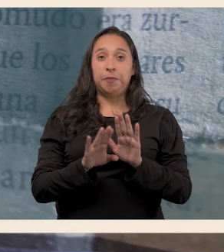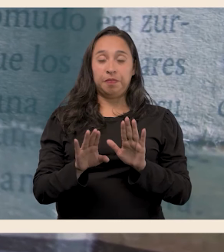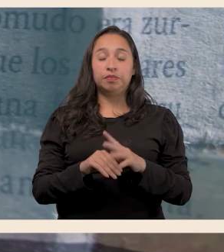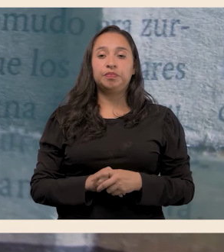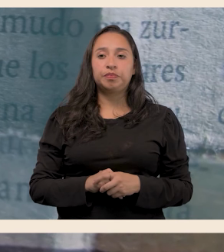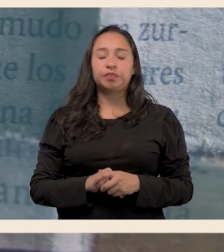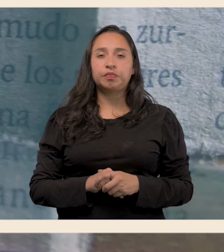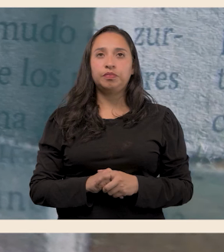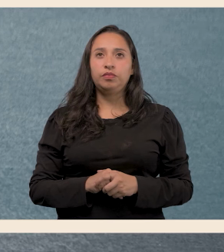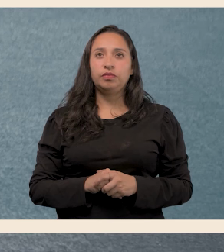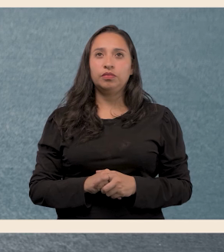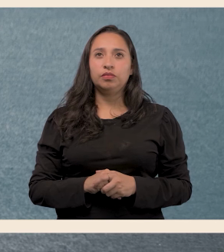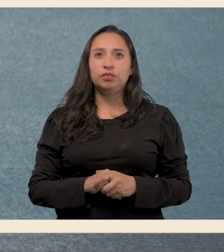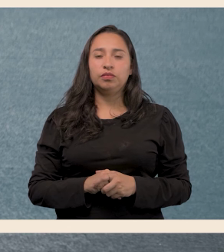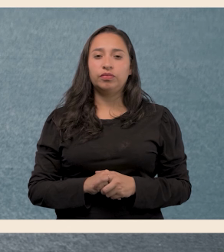En ese momento